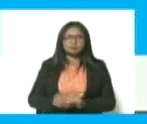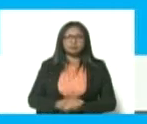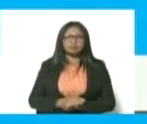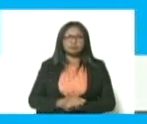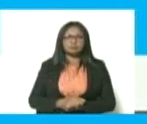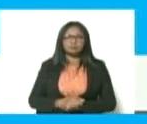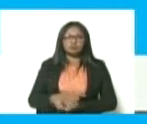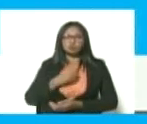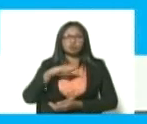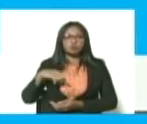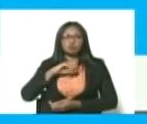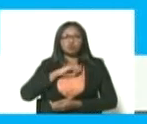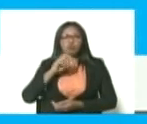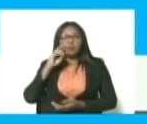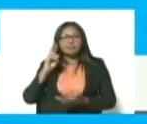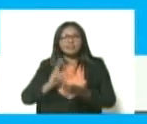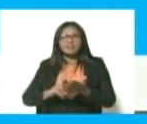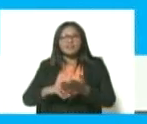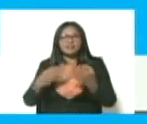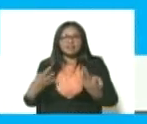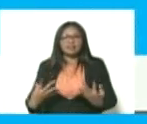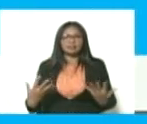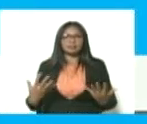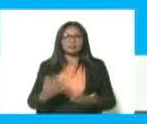Nosotros somos una realidad